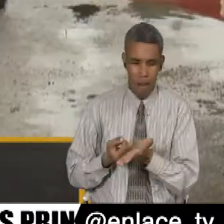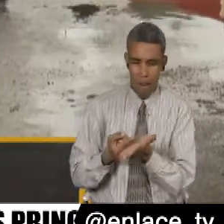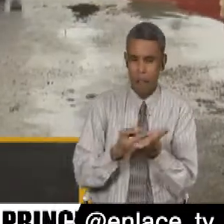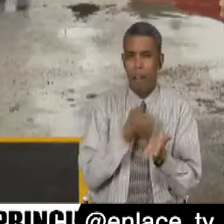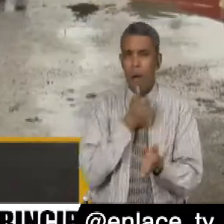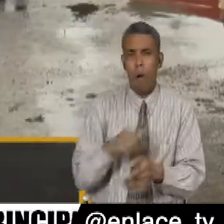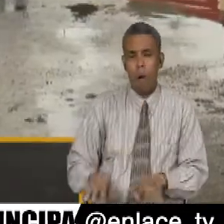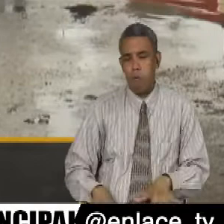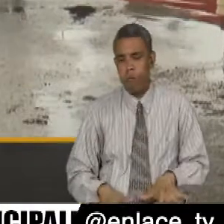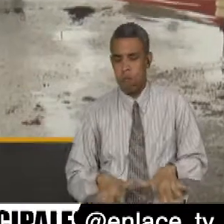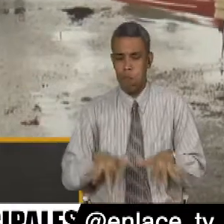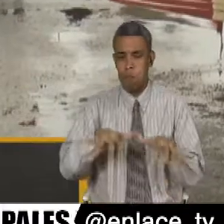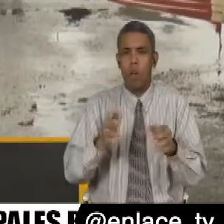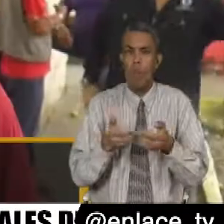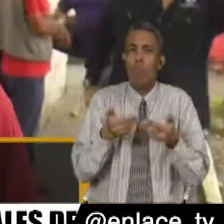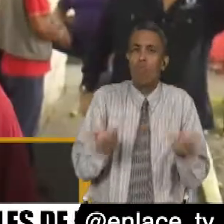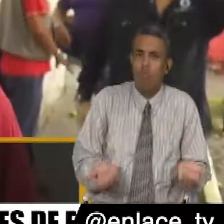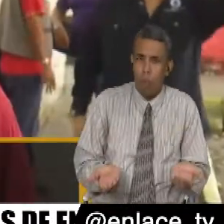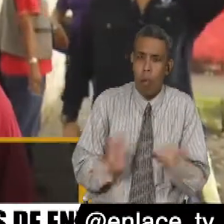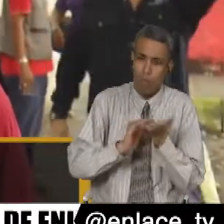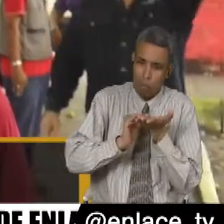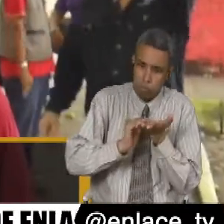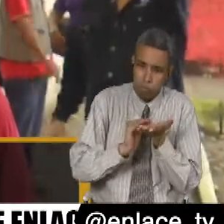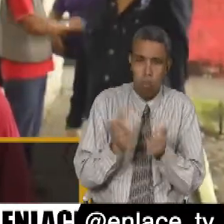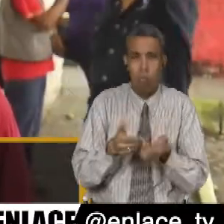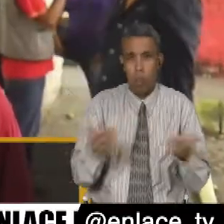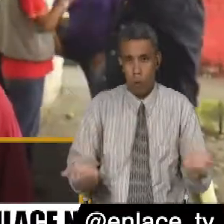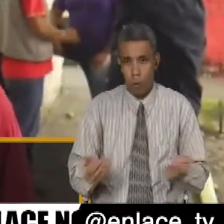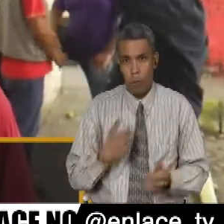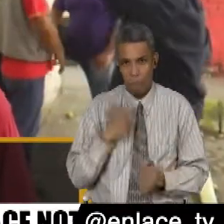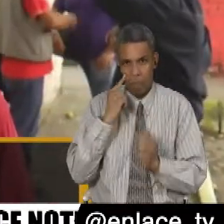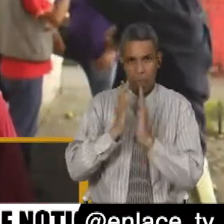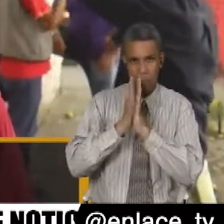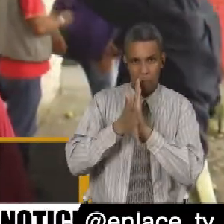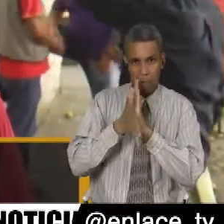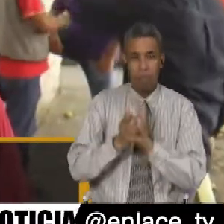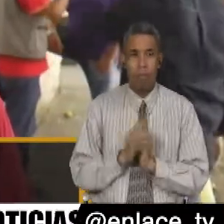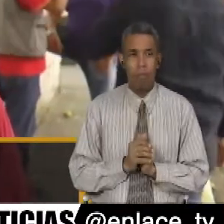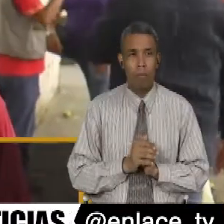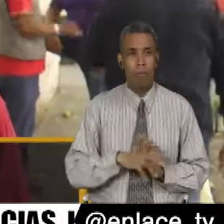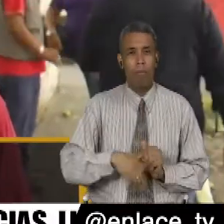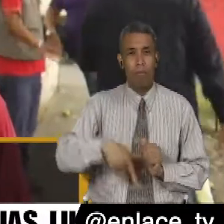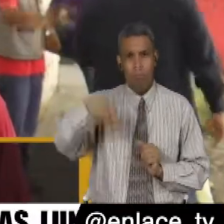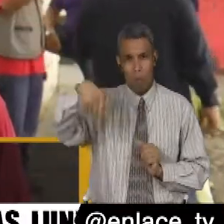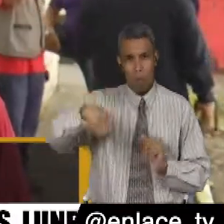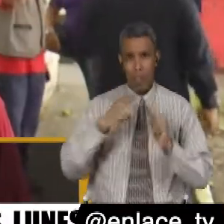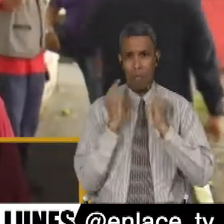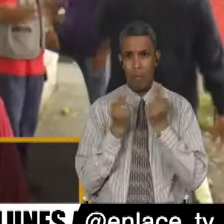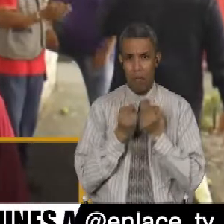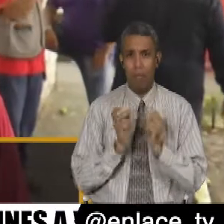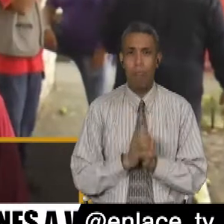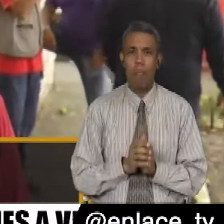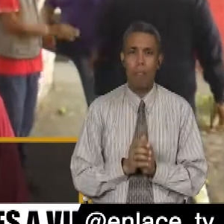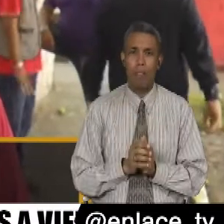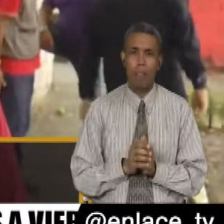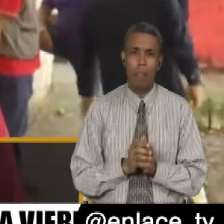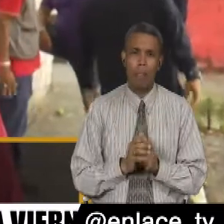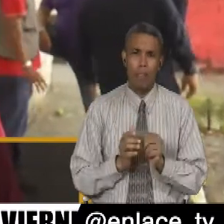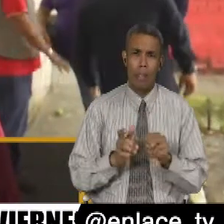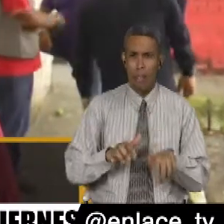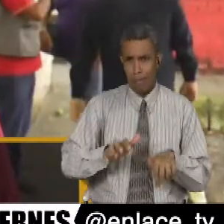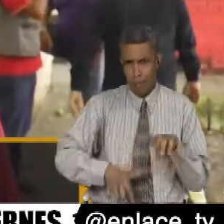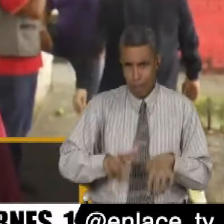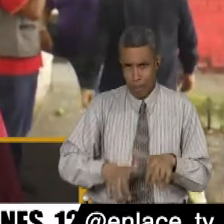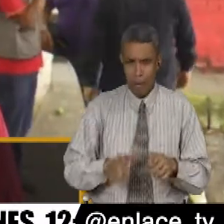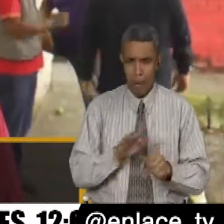invernal por lo tanto se convocó una reunión hoy con el secretario de medio ambiente donde estamos